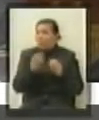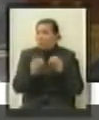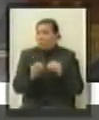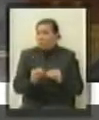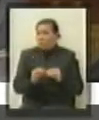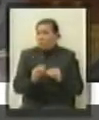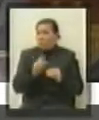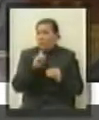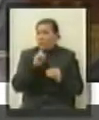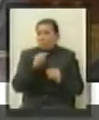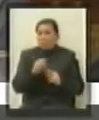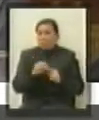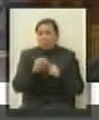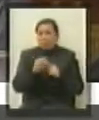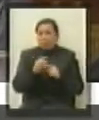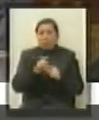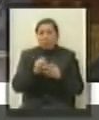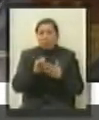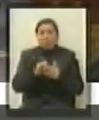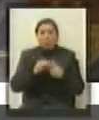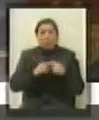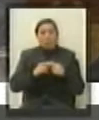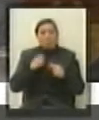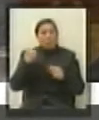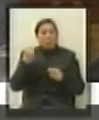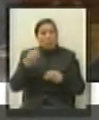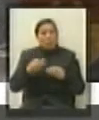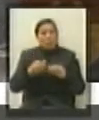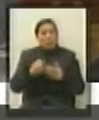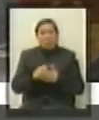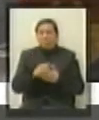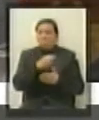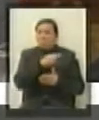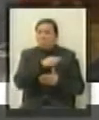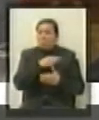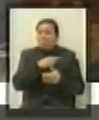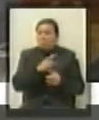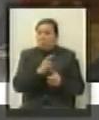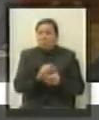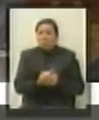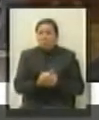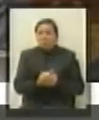propósitos es el principio de autoridad que viene desde el Poder Judicial y desde el Ministerio Público.